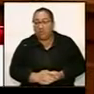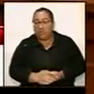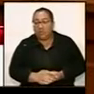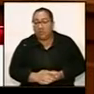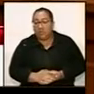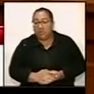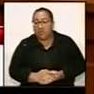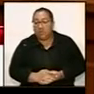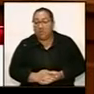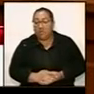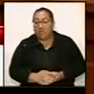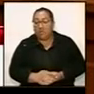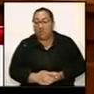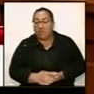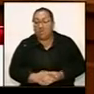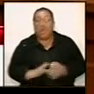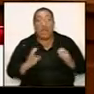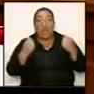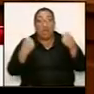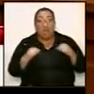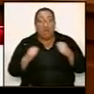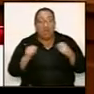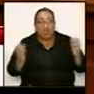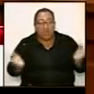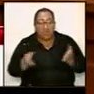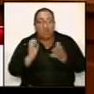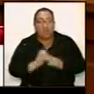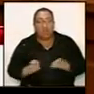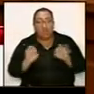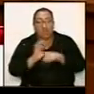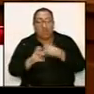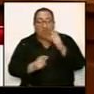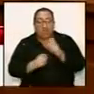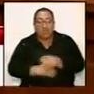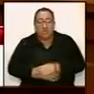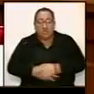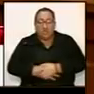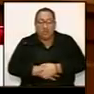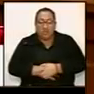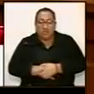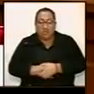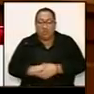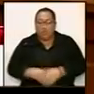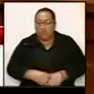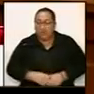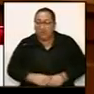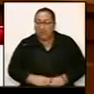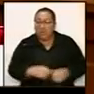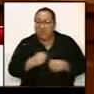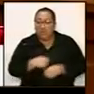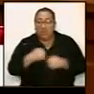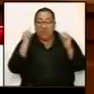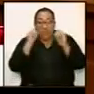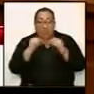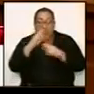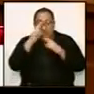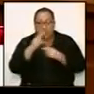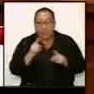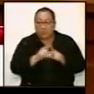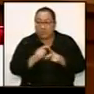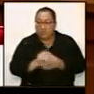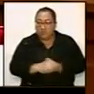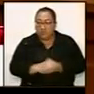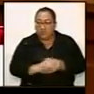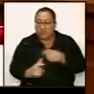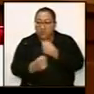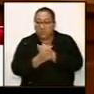deporte estimula los valores más profundos del ser humano, como la integridad y el respeto. Además, nos